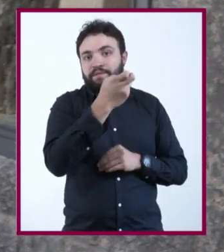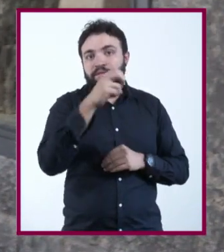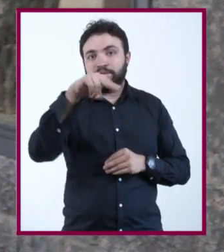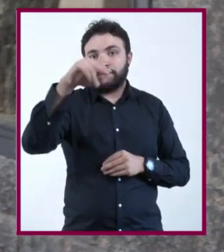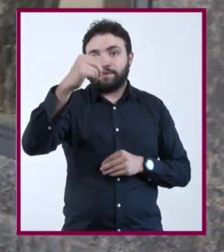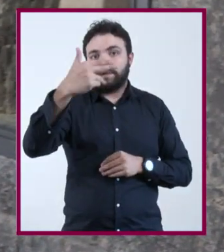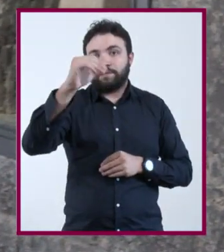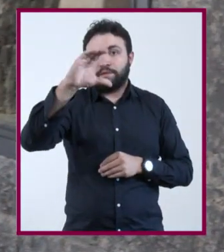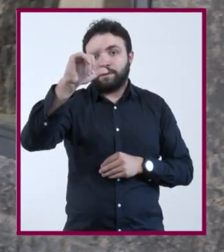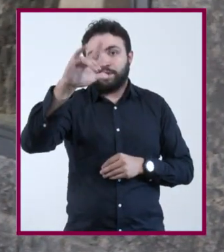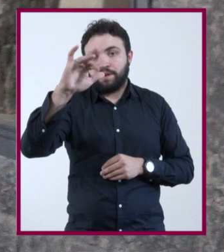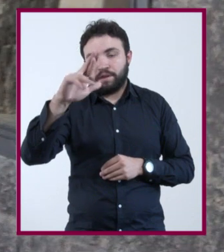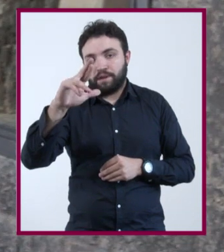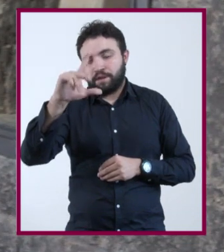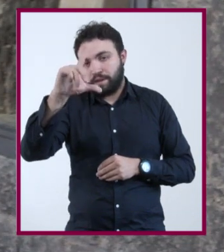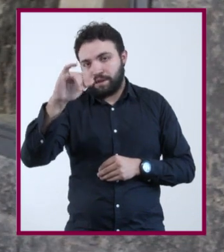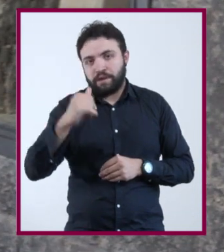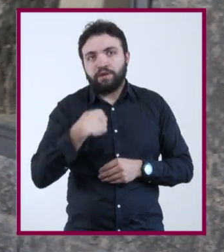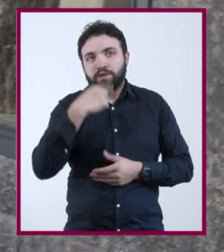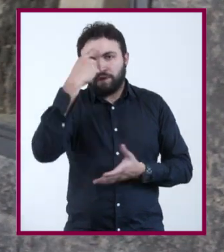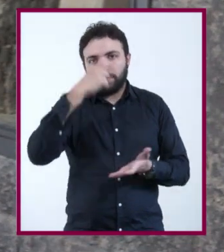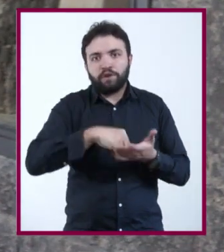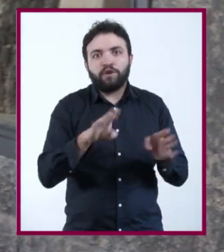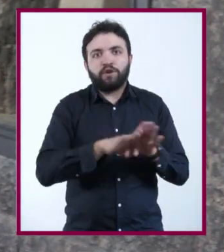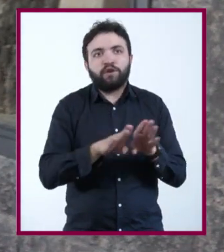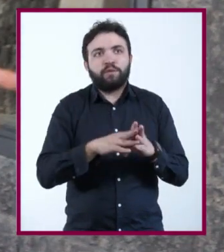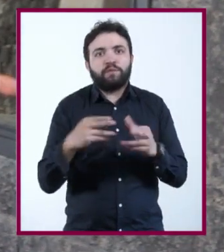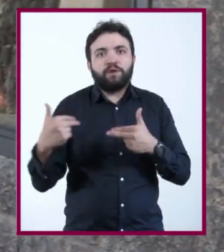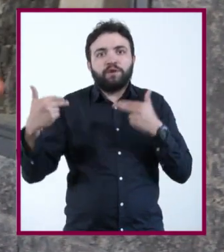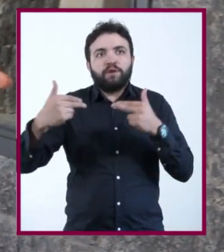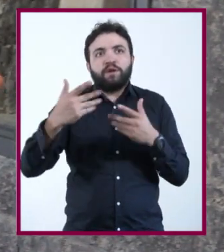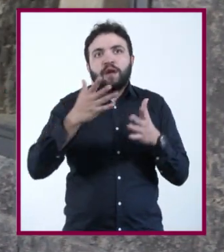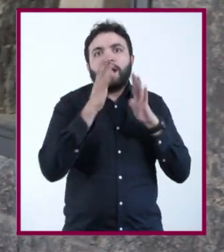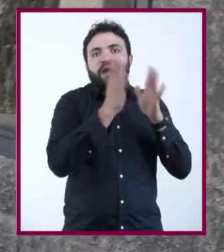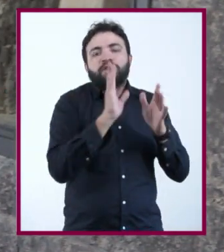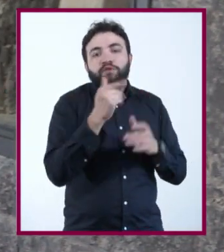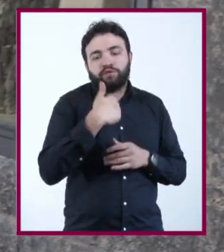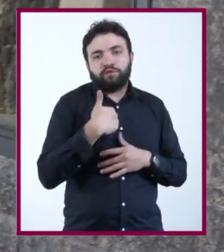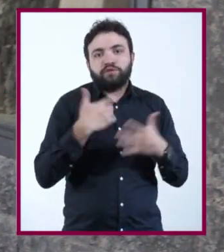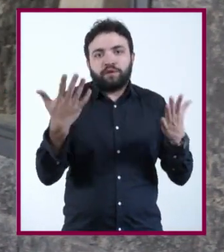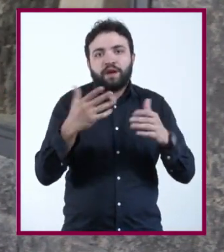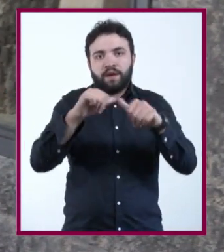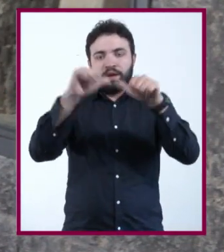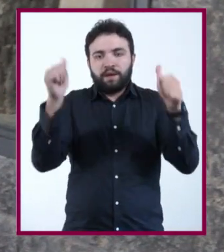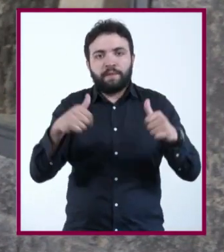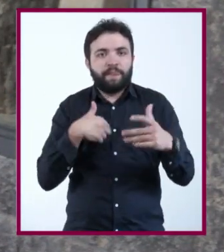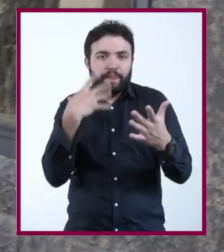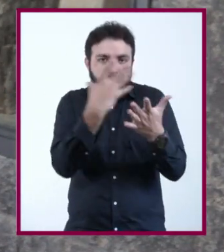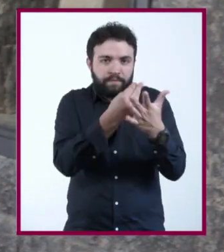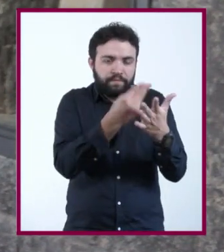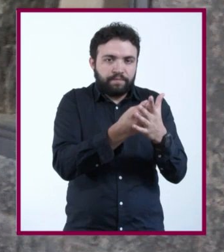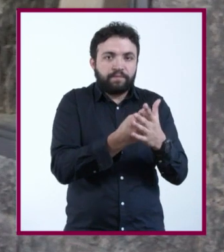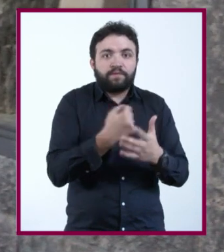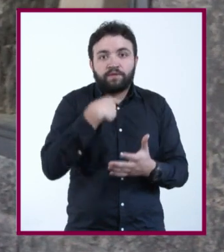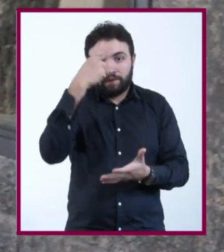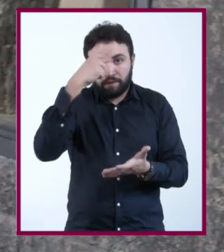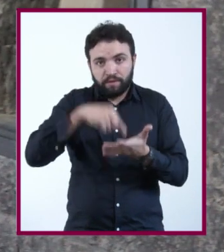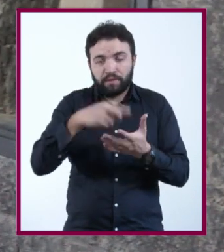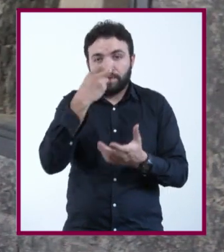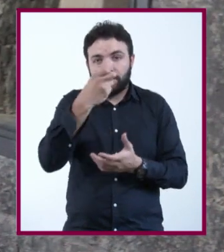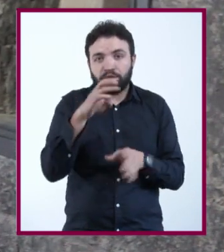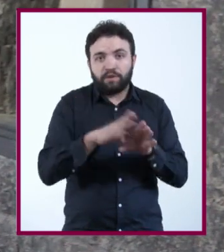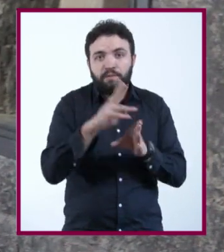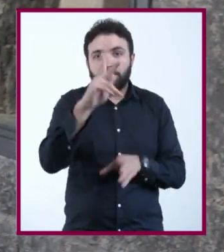como construyendo este Anahuacalli. Entonces, yo creo que el patrimonio no es estático. Yo soy restauradora de arte y creo que el patrimonio tiene